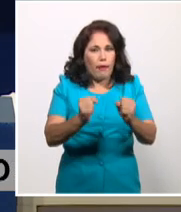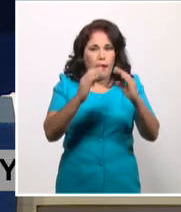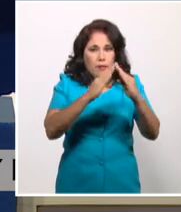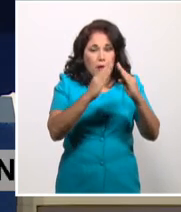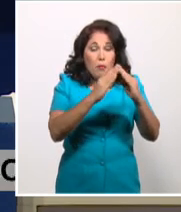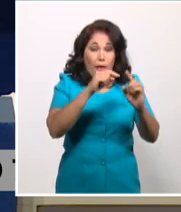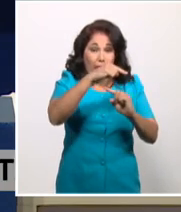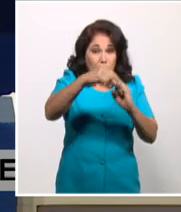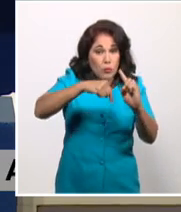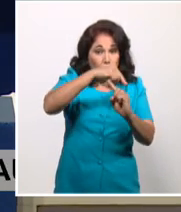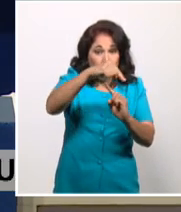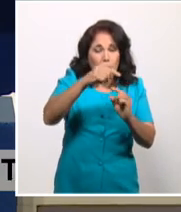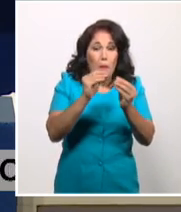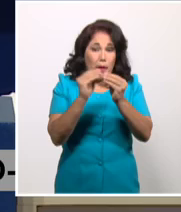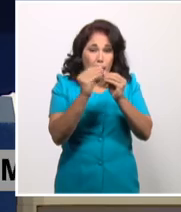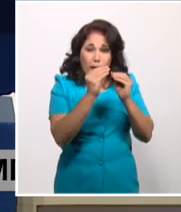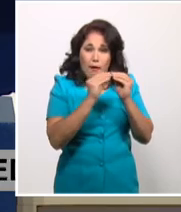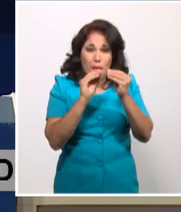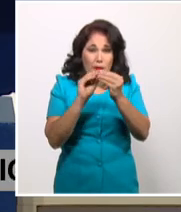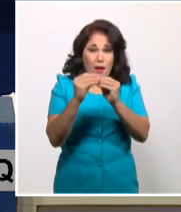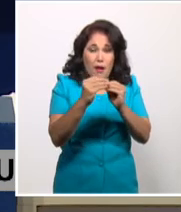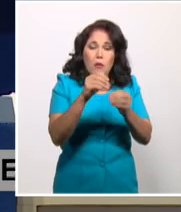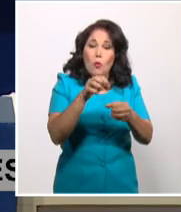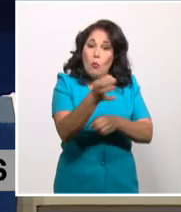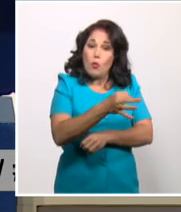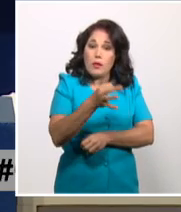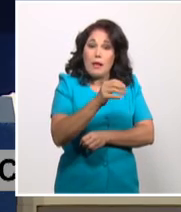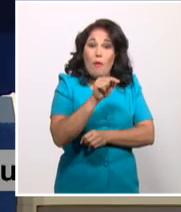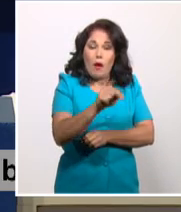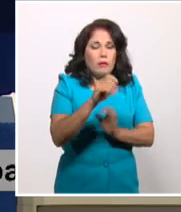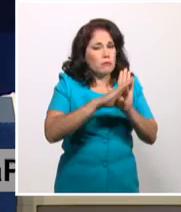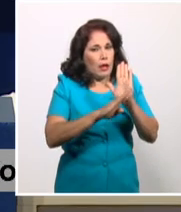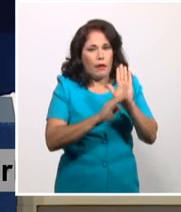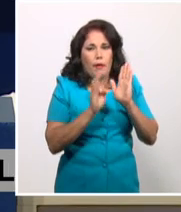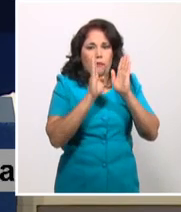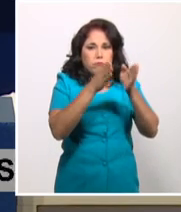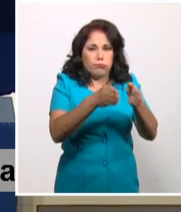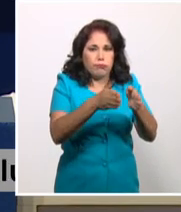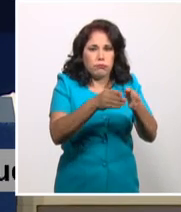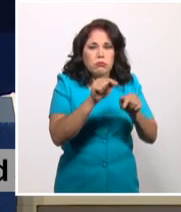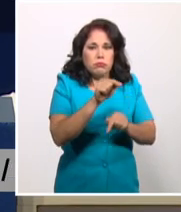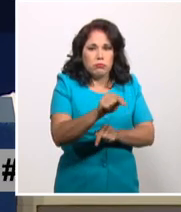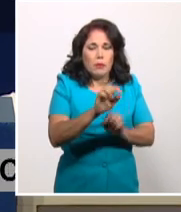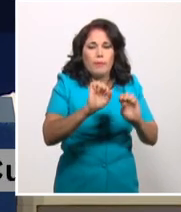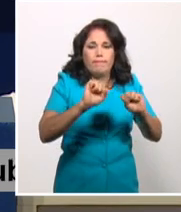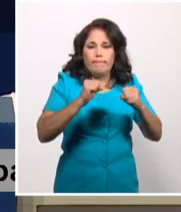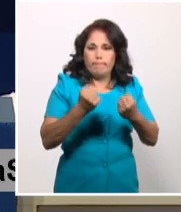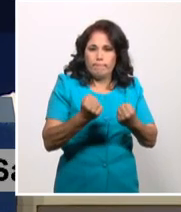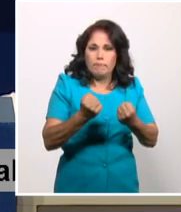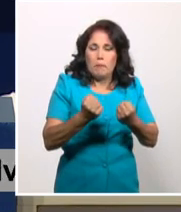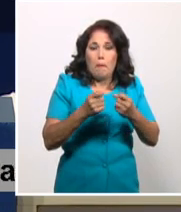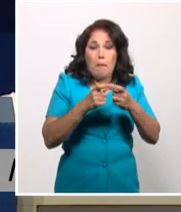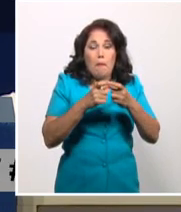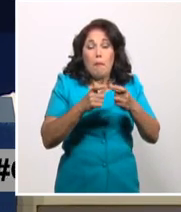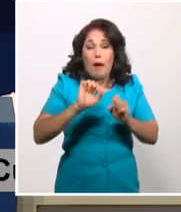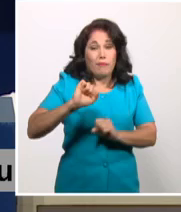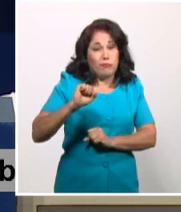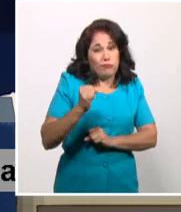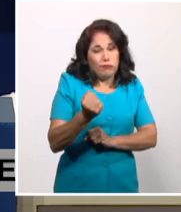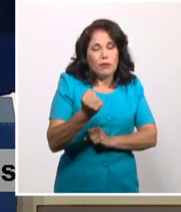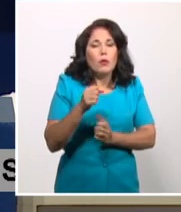transmisión local limitada, pues están adoptando medidas de cuarentena con restricciones cada vez mayores en esos